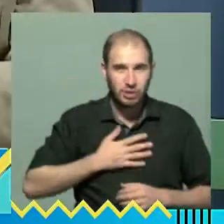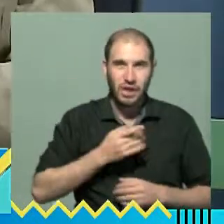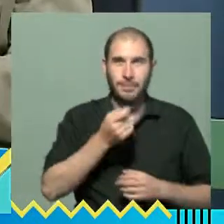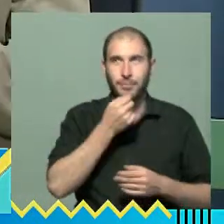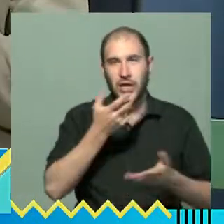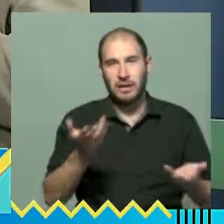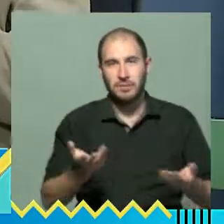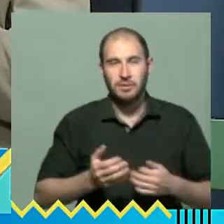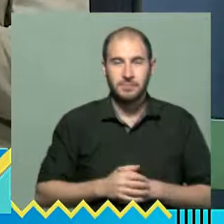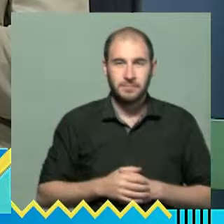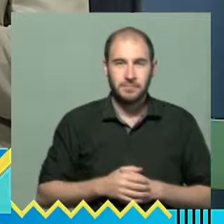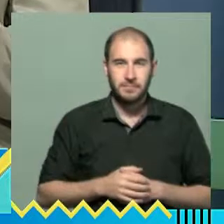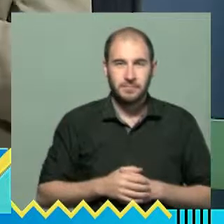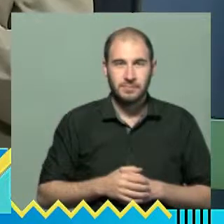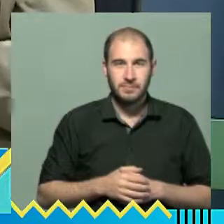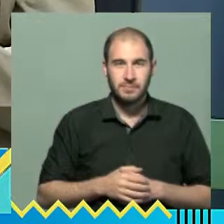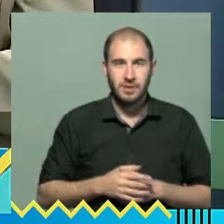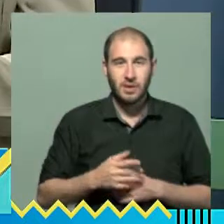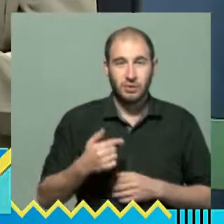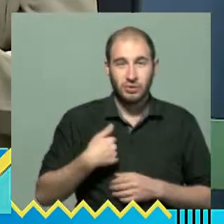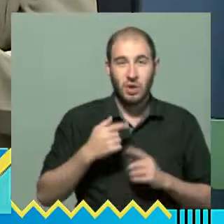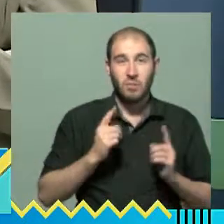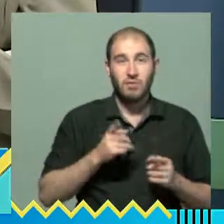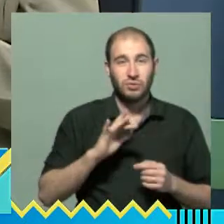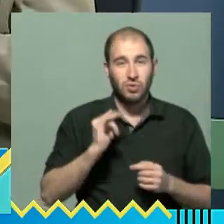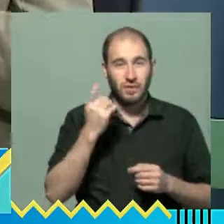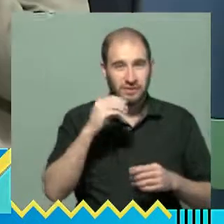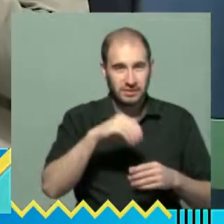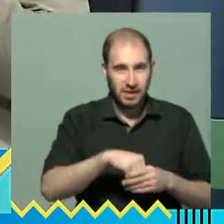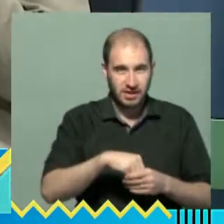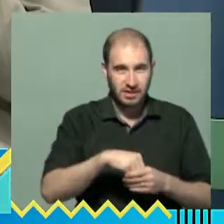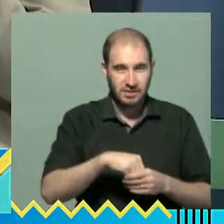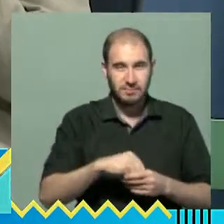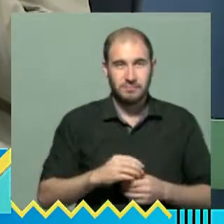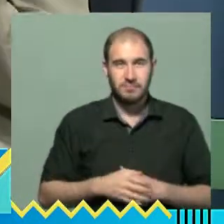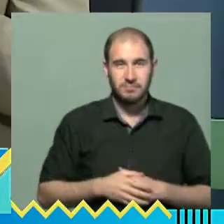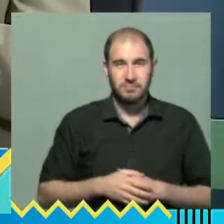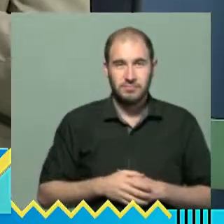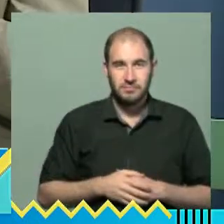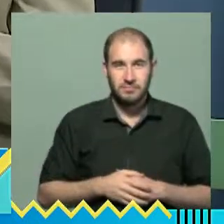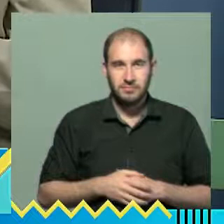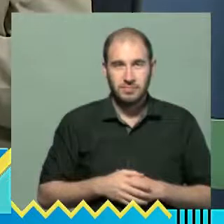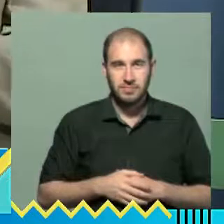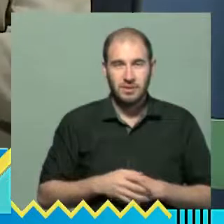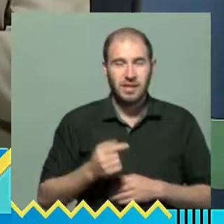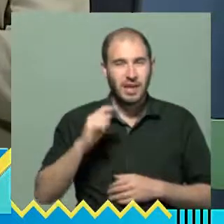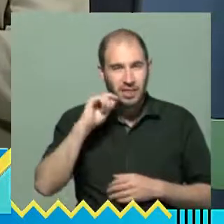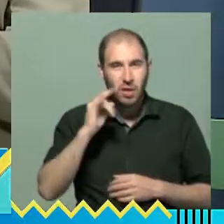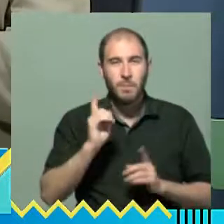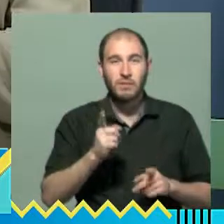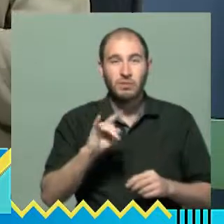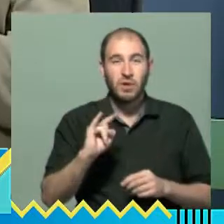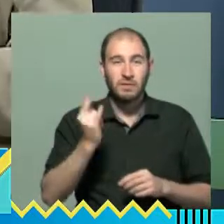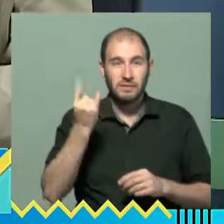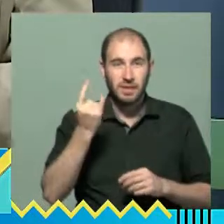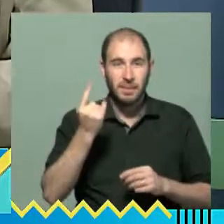un ejemplo. Yo soy docente universitario. Bien. Y lo lindo de ser docente universitario,